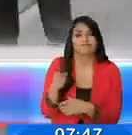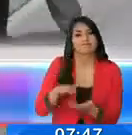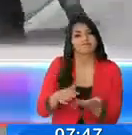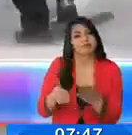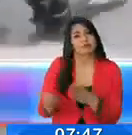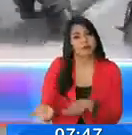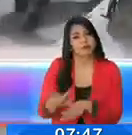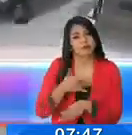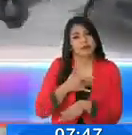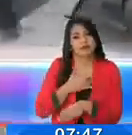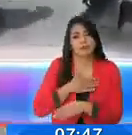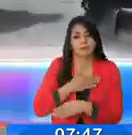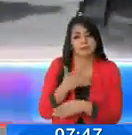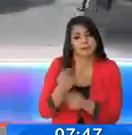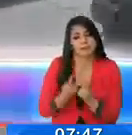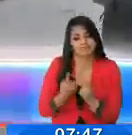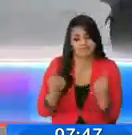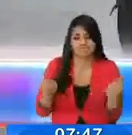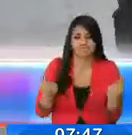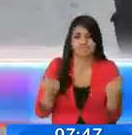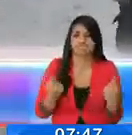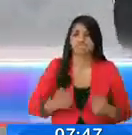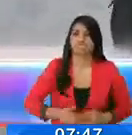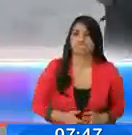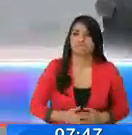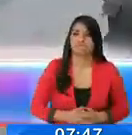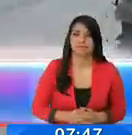los separó antes de tiempo.